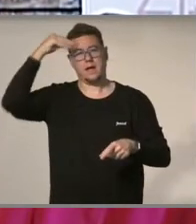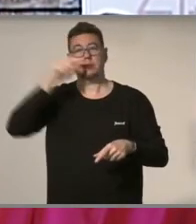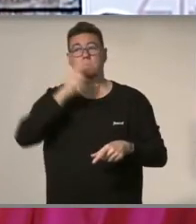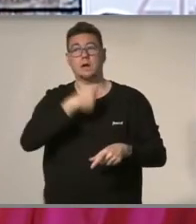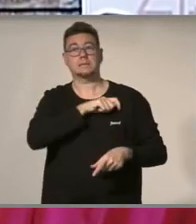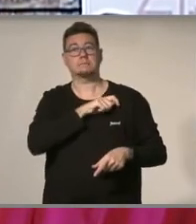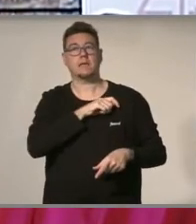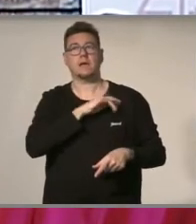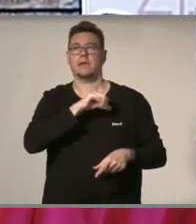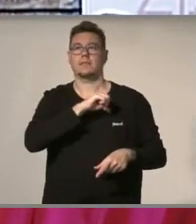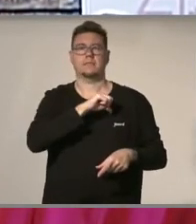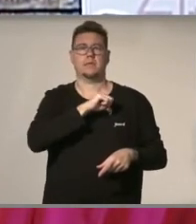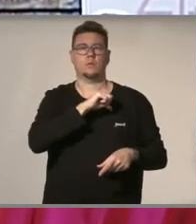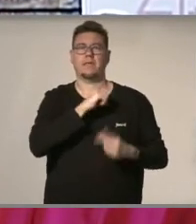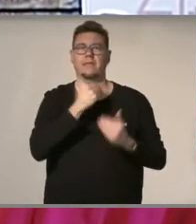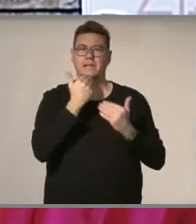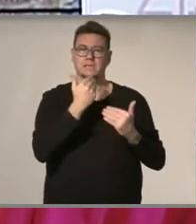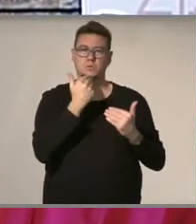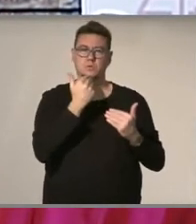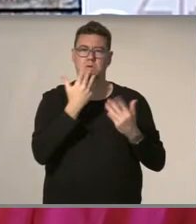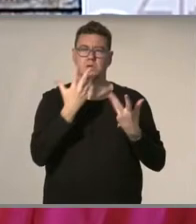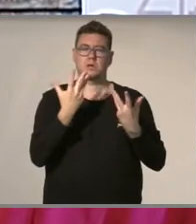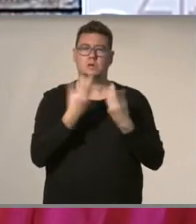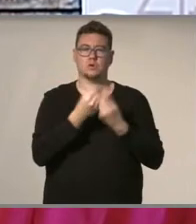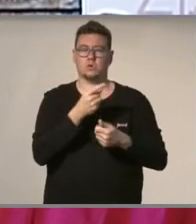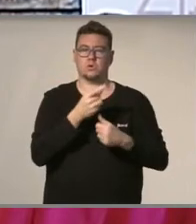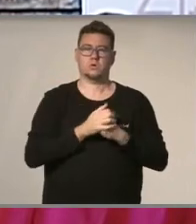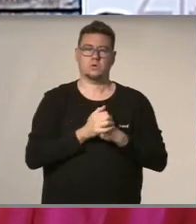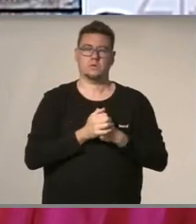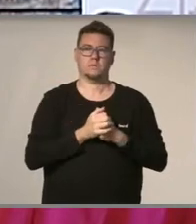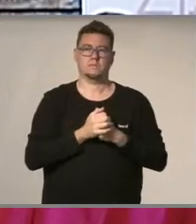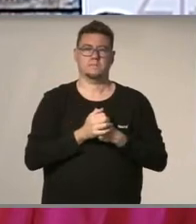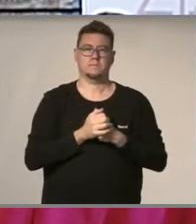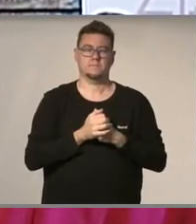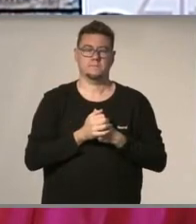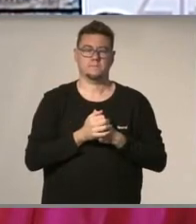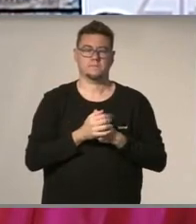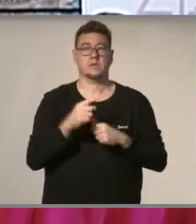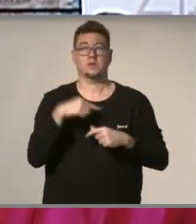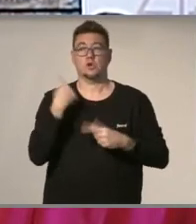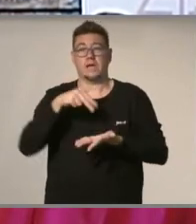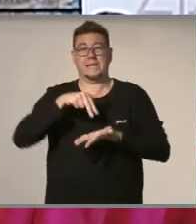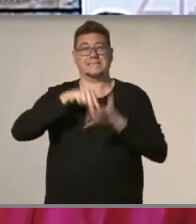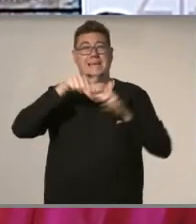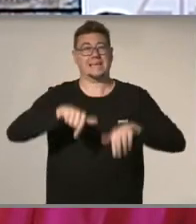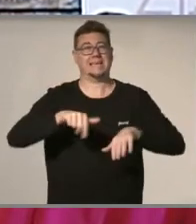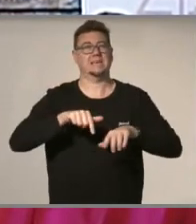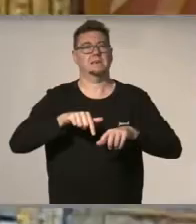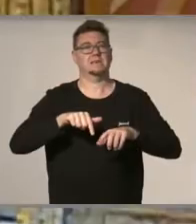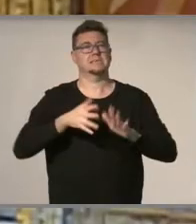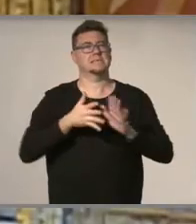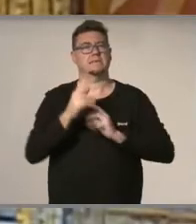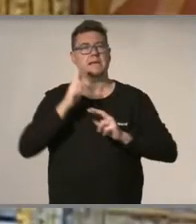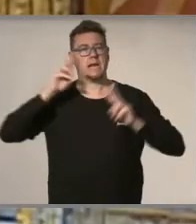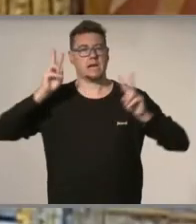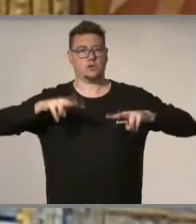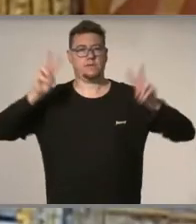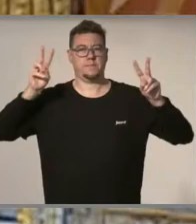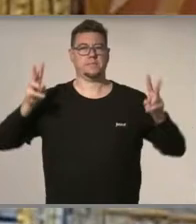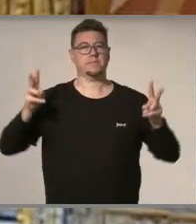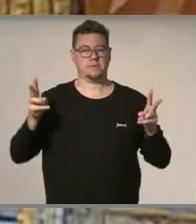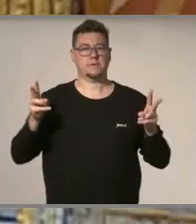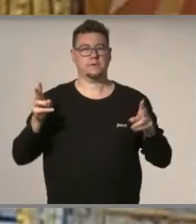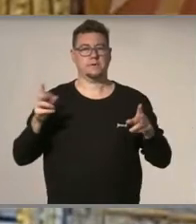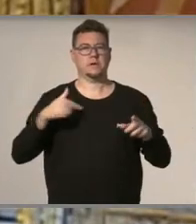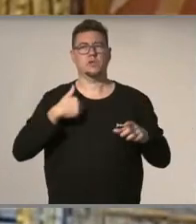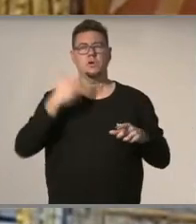tiene una deuda de gratitud con ellas. Y de alguna manera estar hoy aquí, para mí, es ese reconocimiento. Yo que